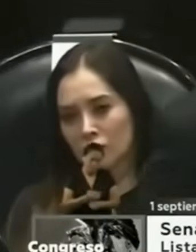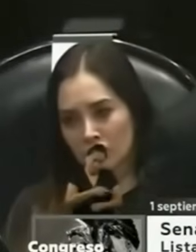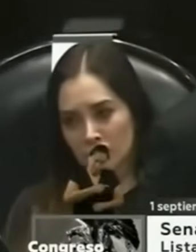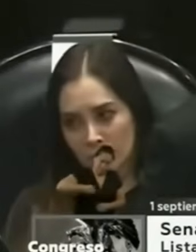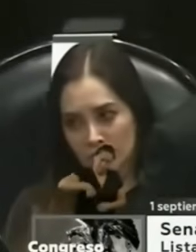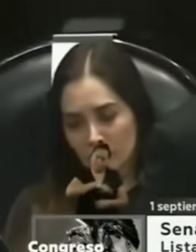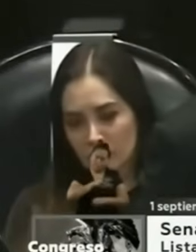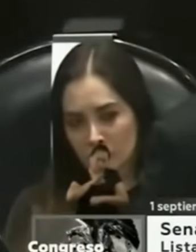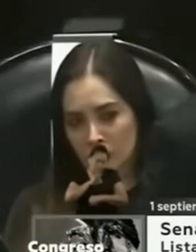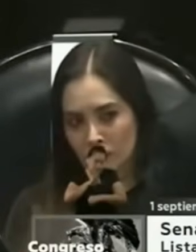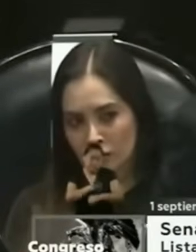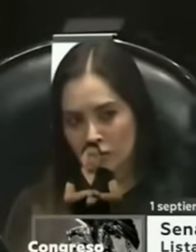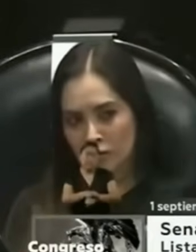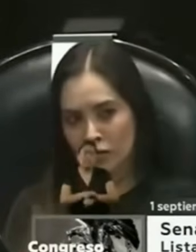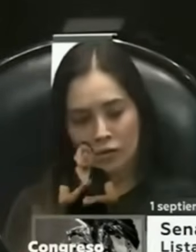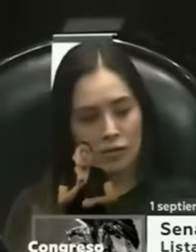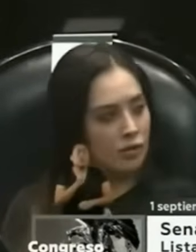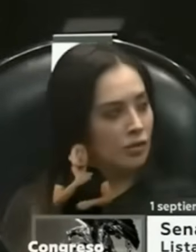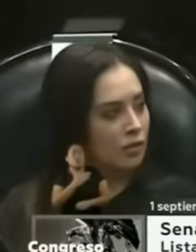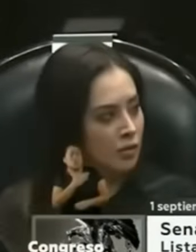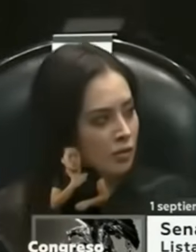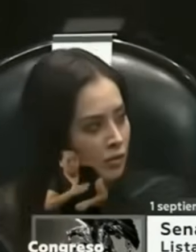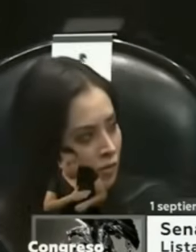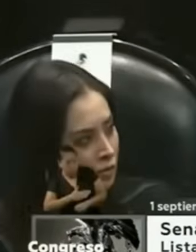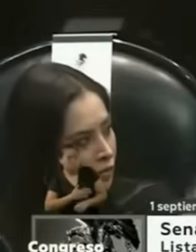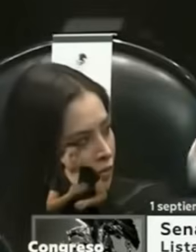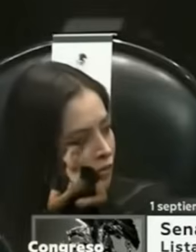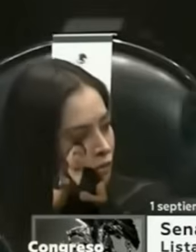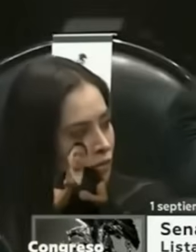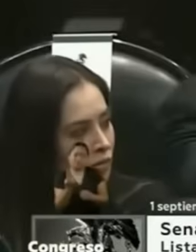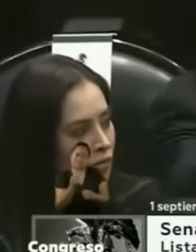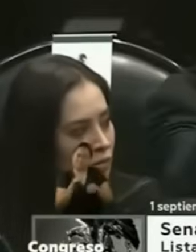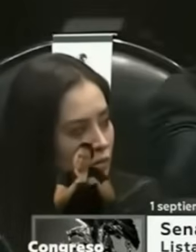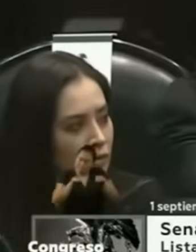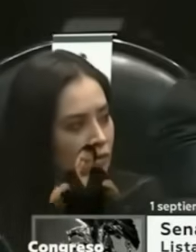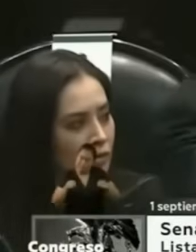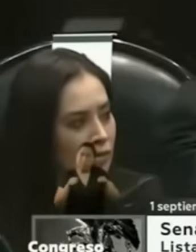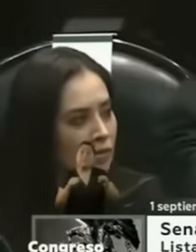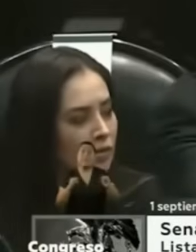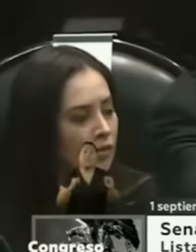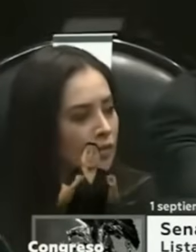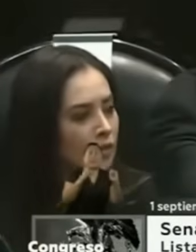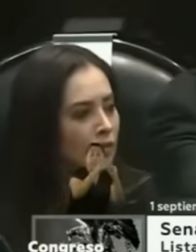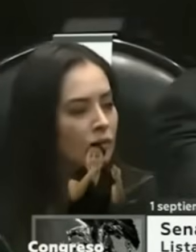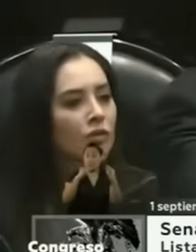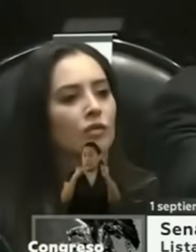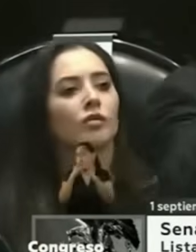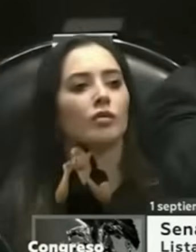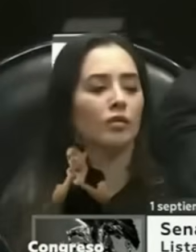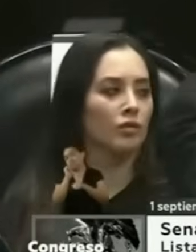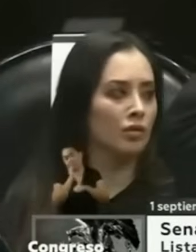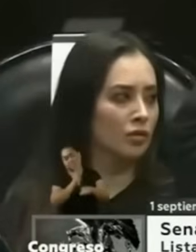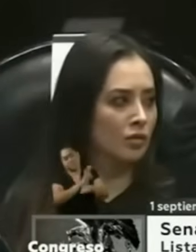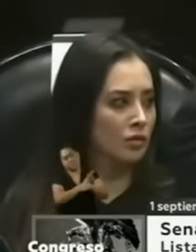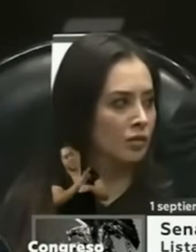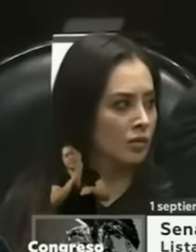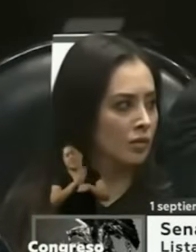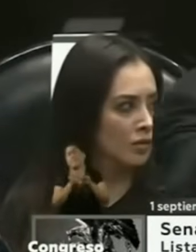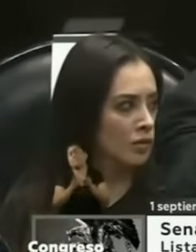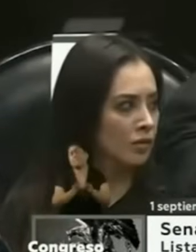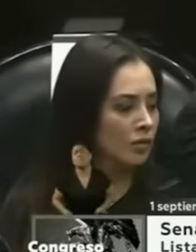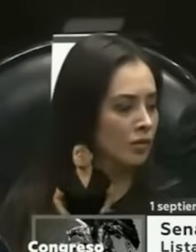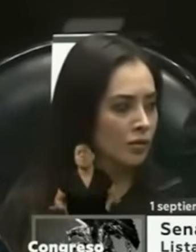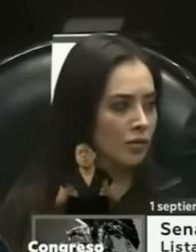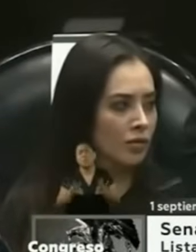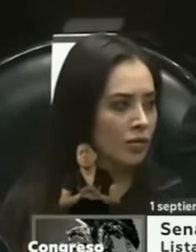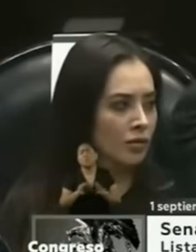que México es un país que no es ni siquiera Venezuela. Yo creo que aquí las declaraciones de Alito